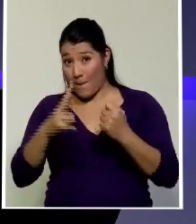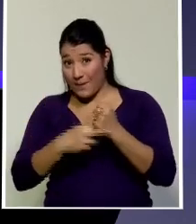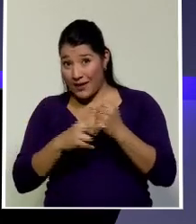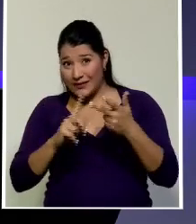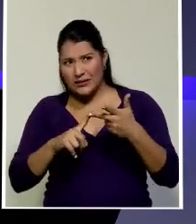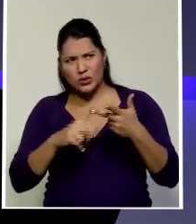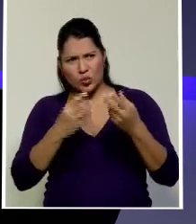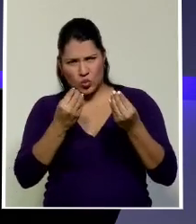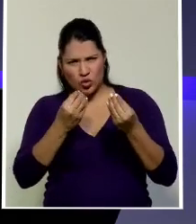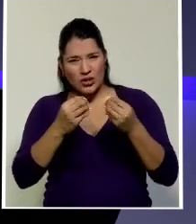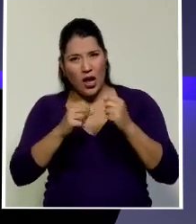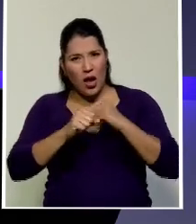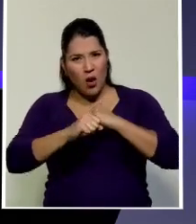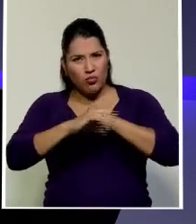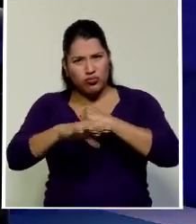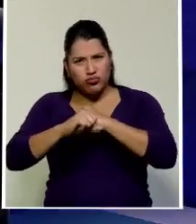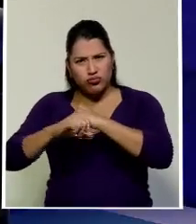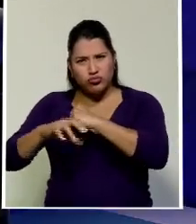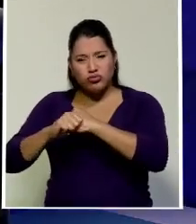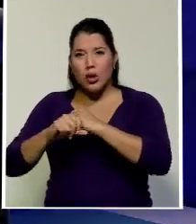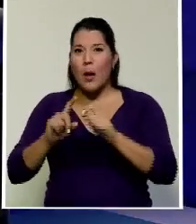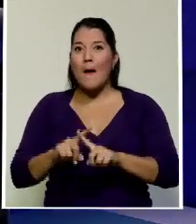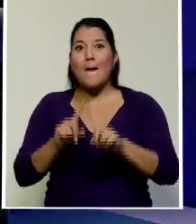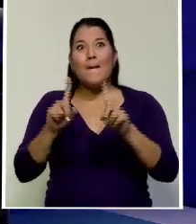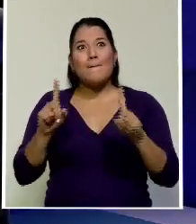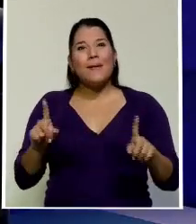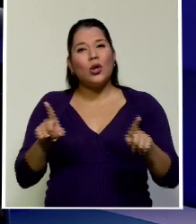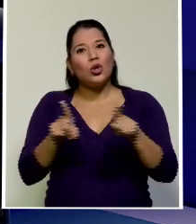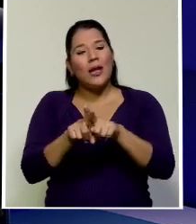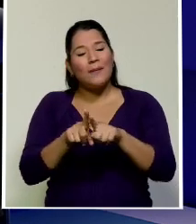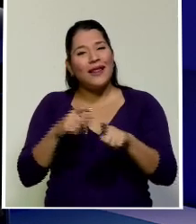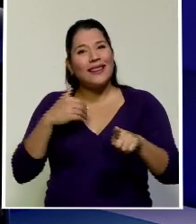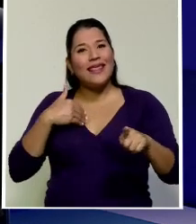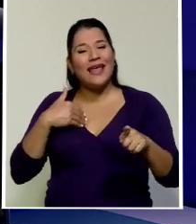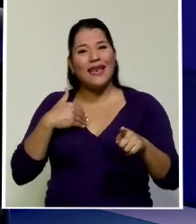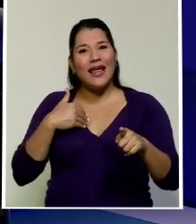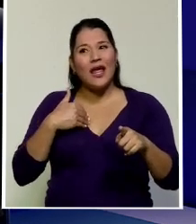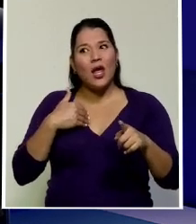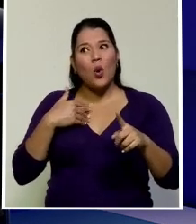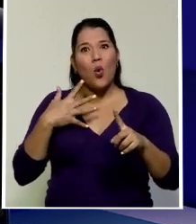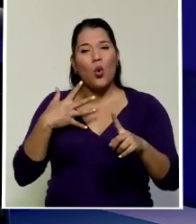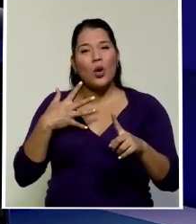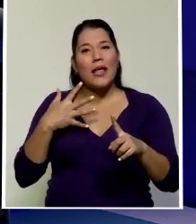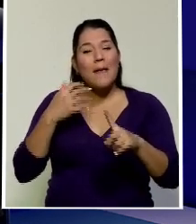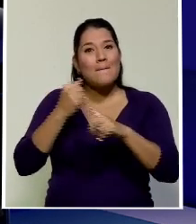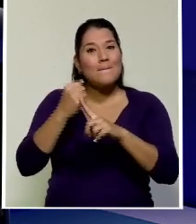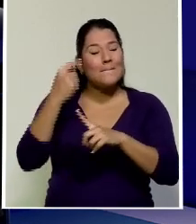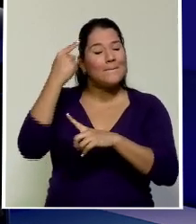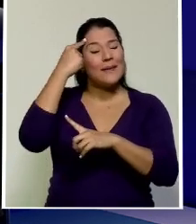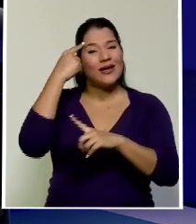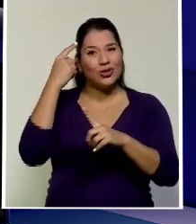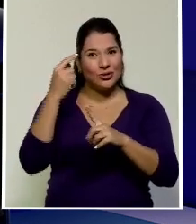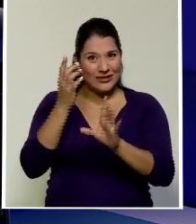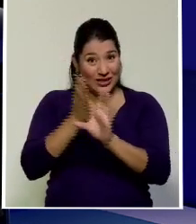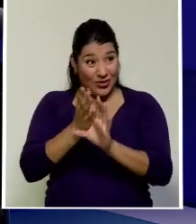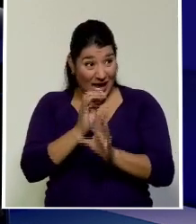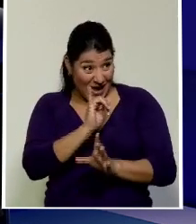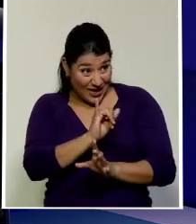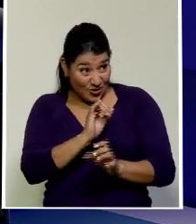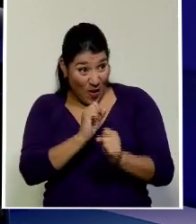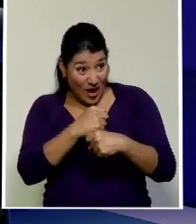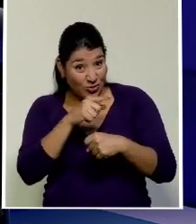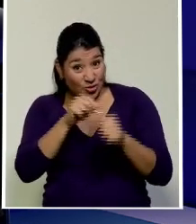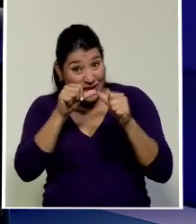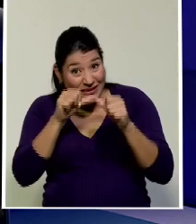Sin embargo, tiene un impacto psicológico y eso, claro, te ayuda, te impulsa a seguir escribiendo.